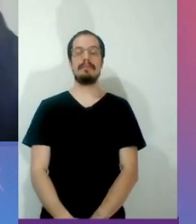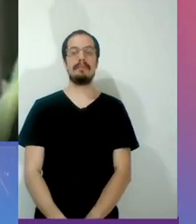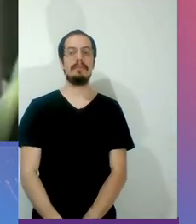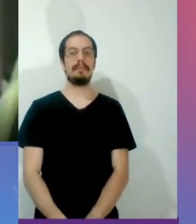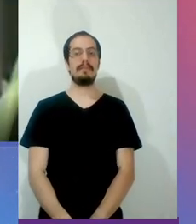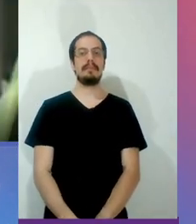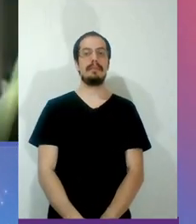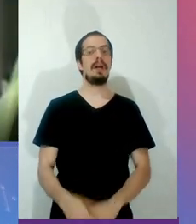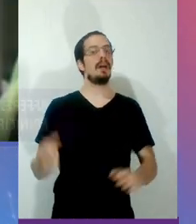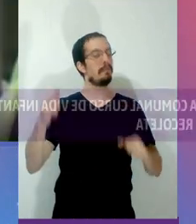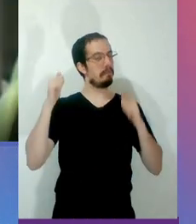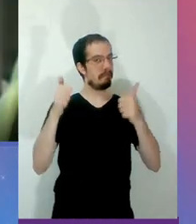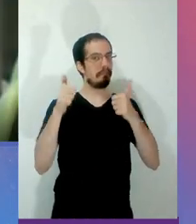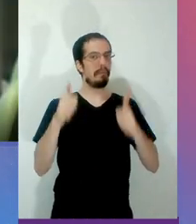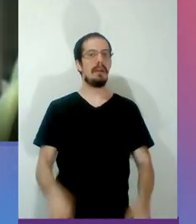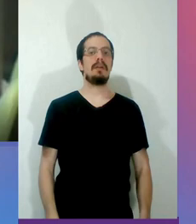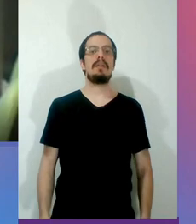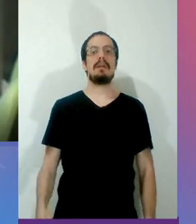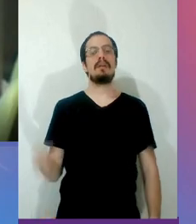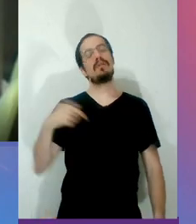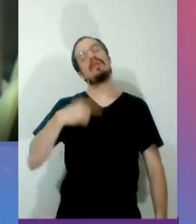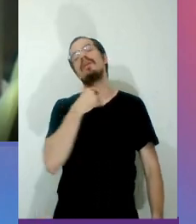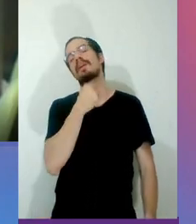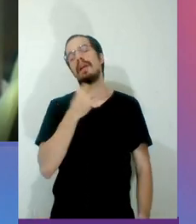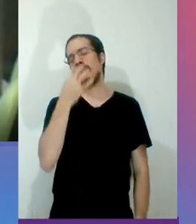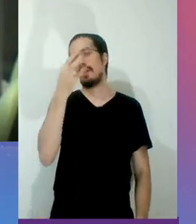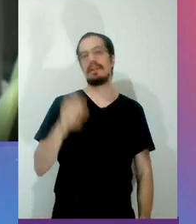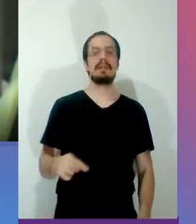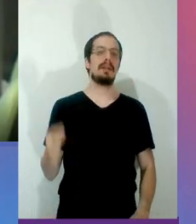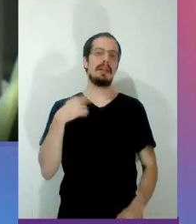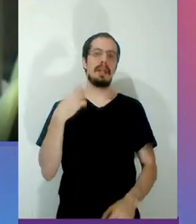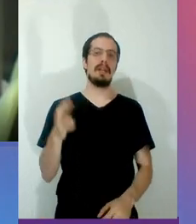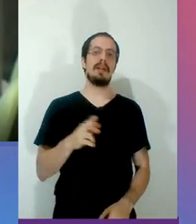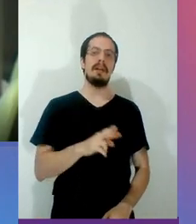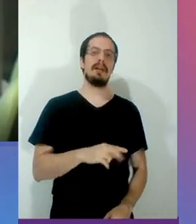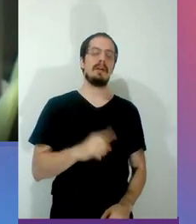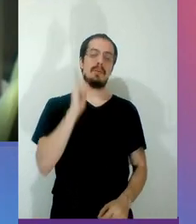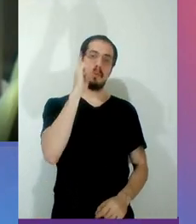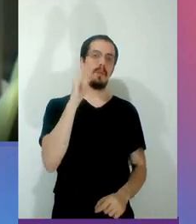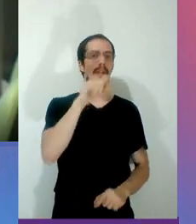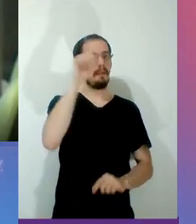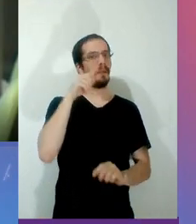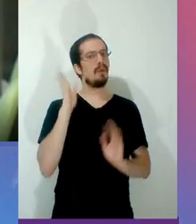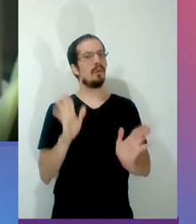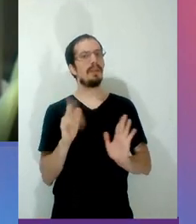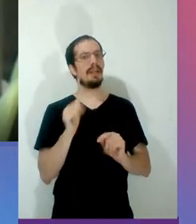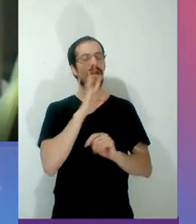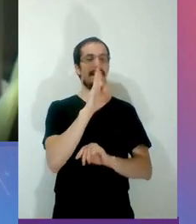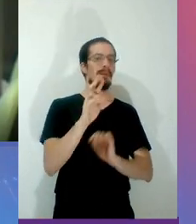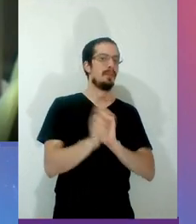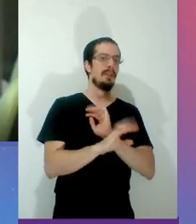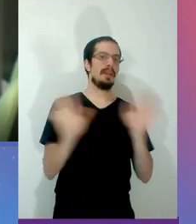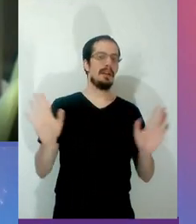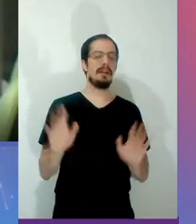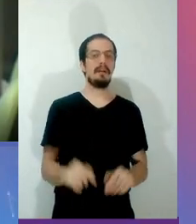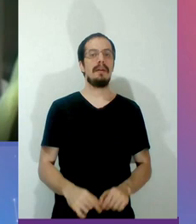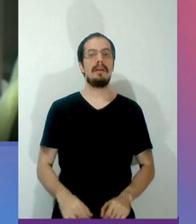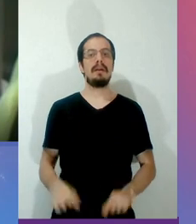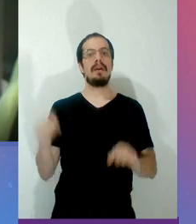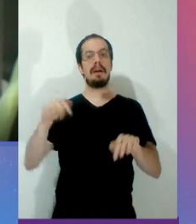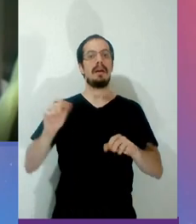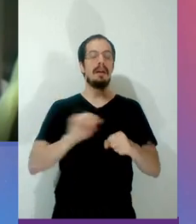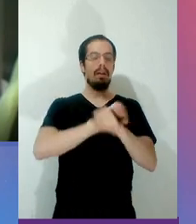Súper. Brevemente contestar un poco una de las preguntas ahí que dice que con el COVID están prohibidos